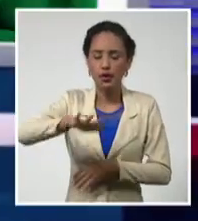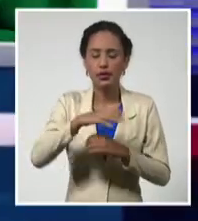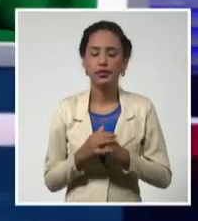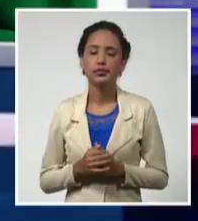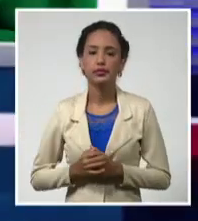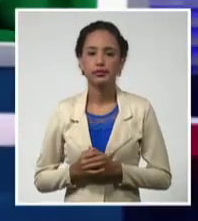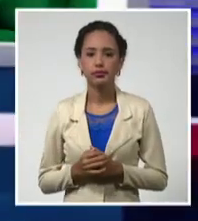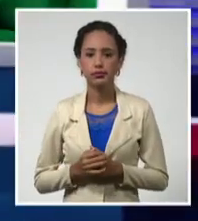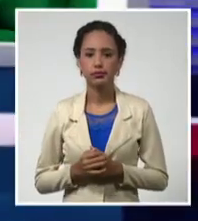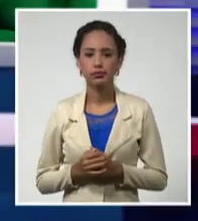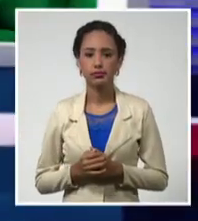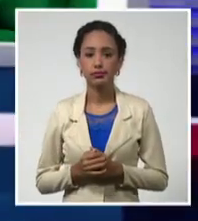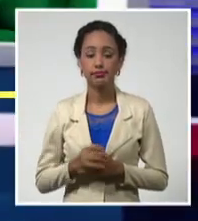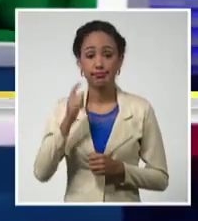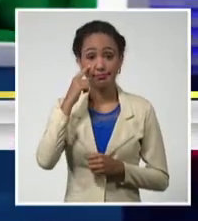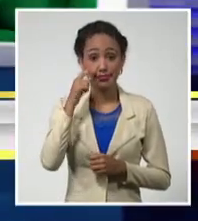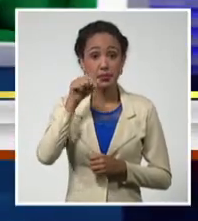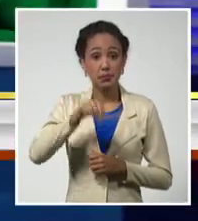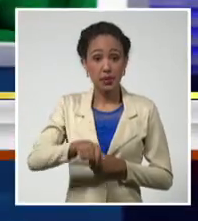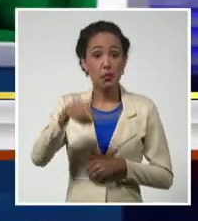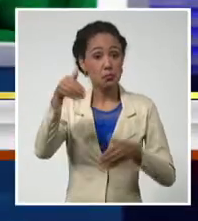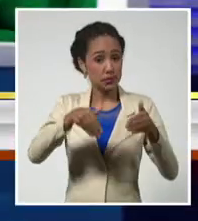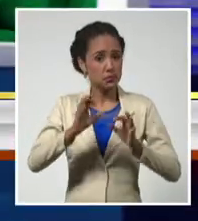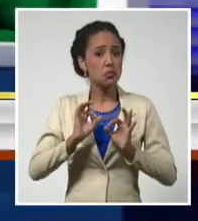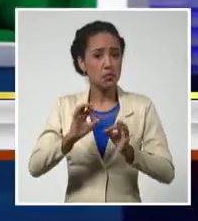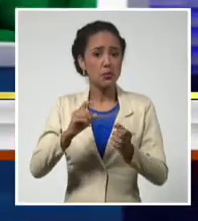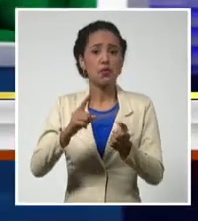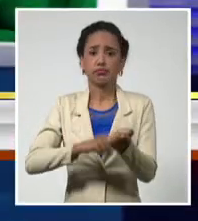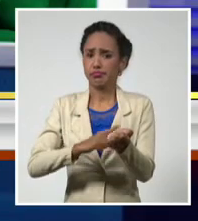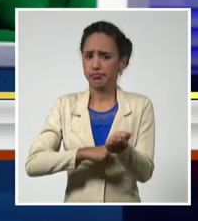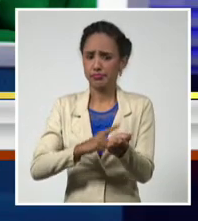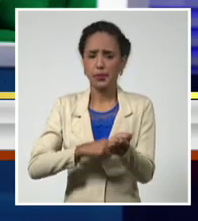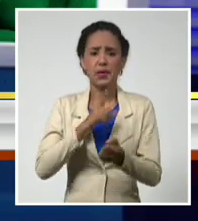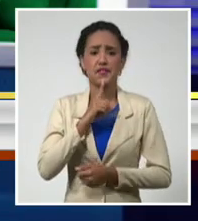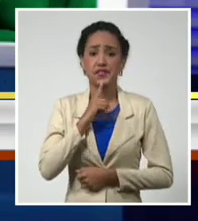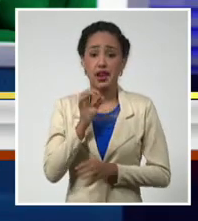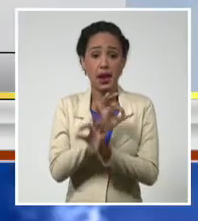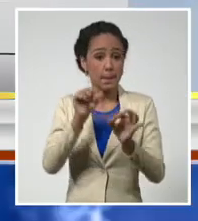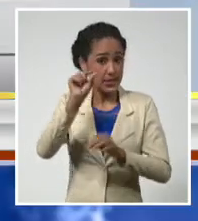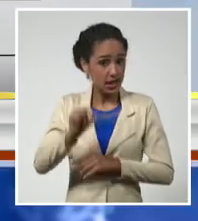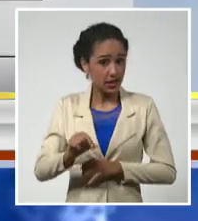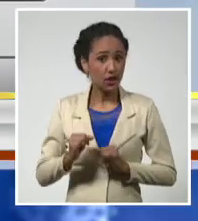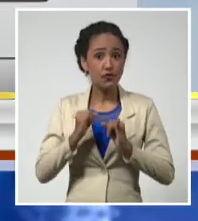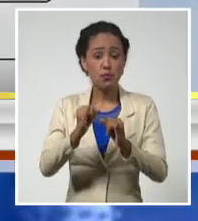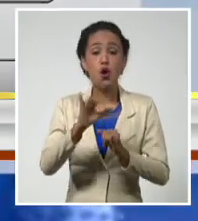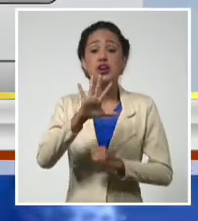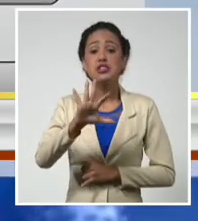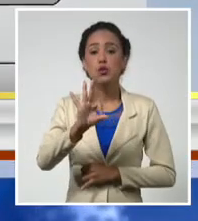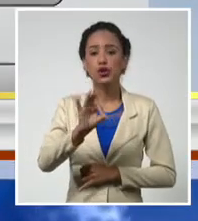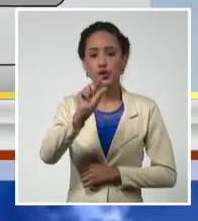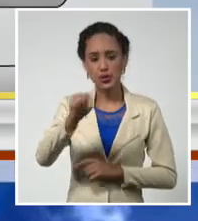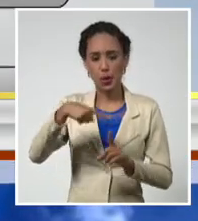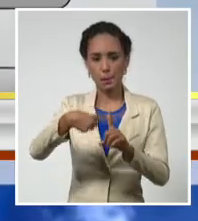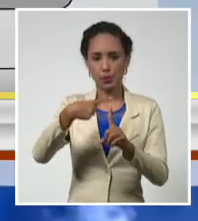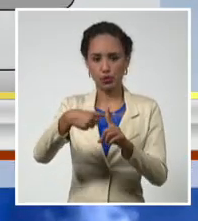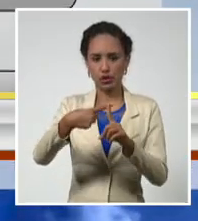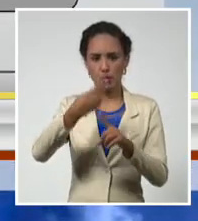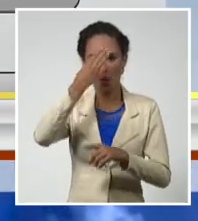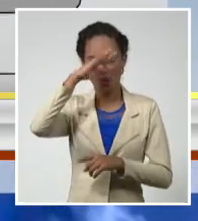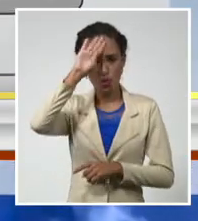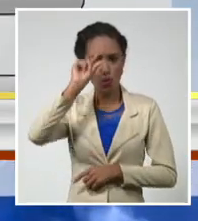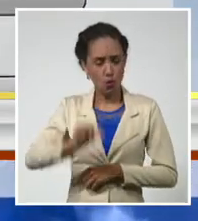a la intérprete de lengua. Durante su comparecencia habitual de cada viernes, el especialista detalló que los 58 casos diagnosticados son cubanos